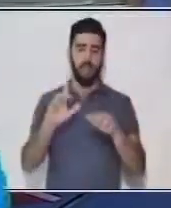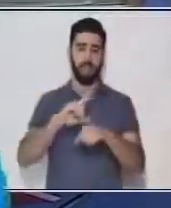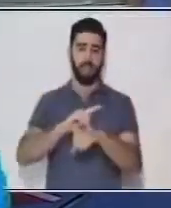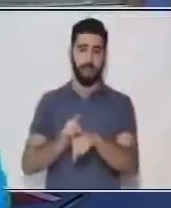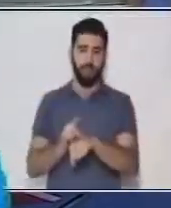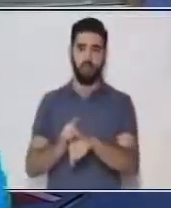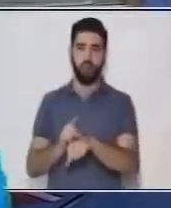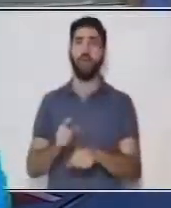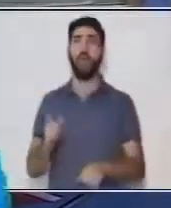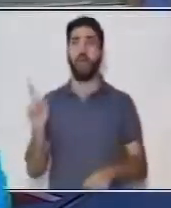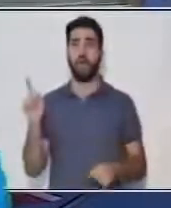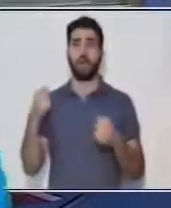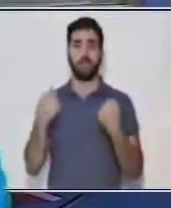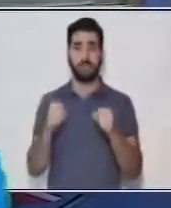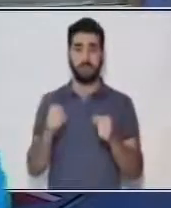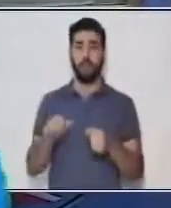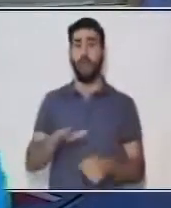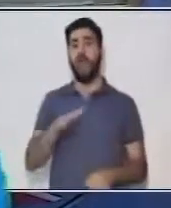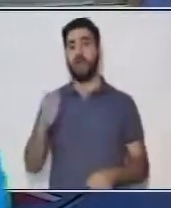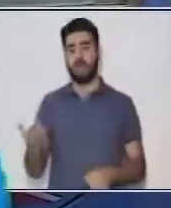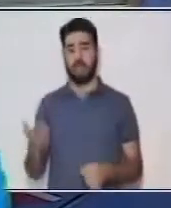hice ayer es pasado.